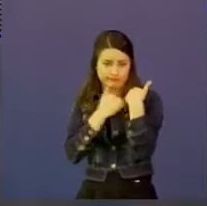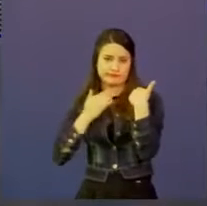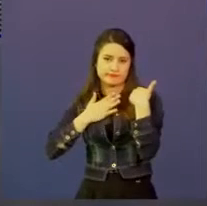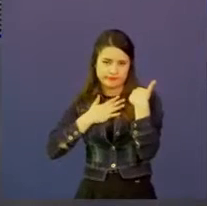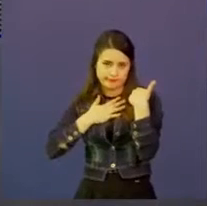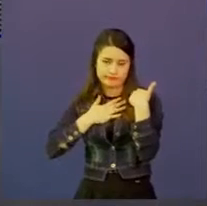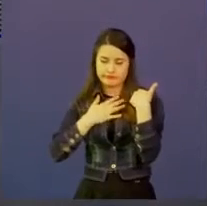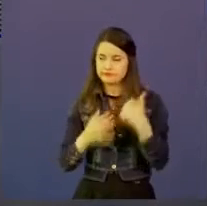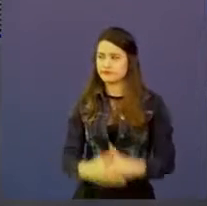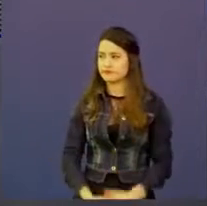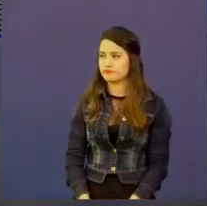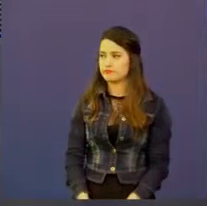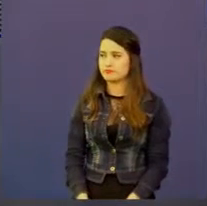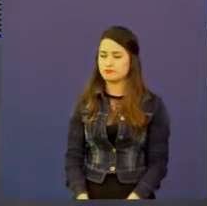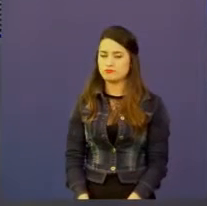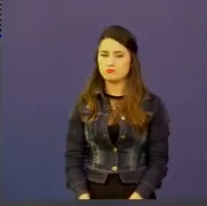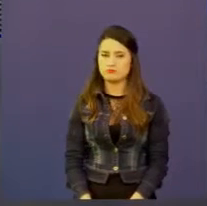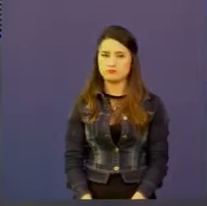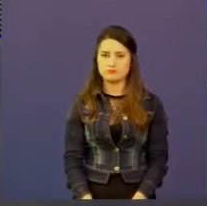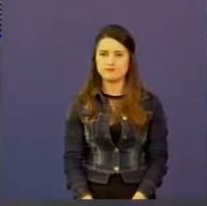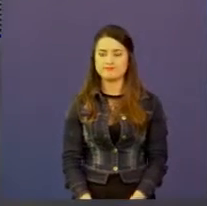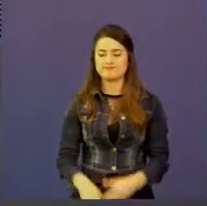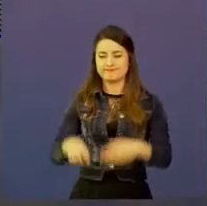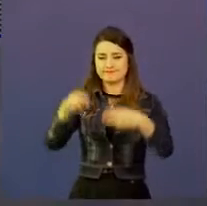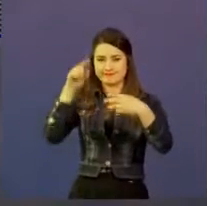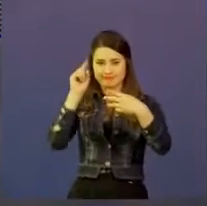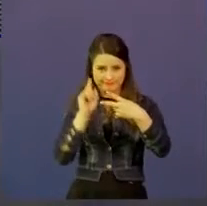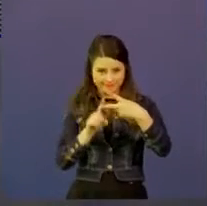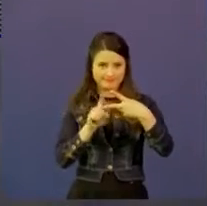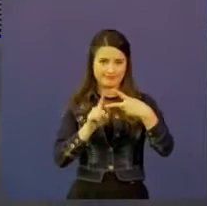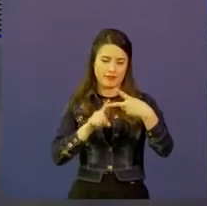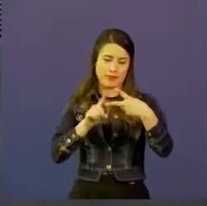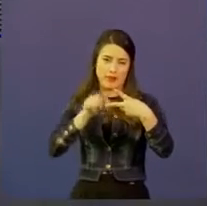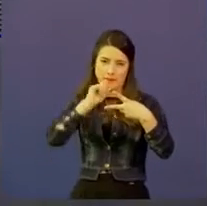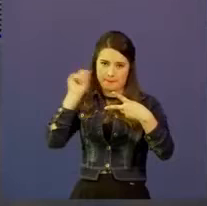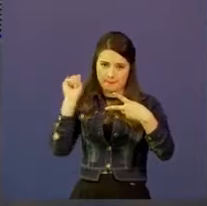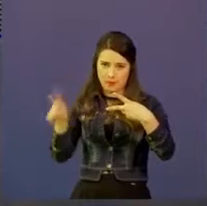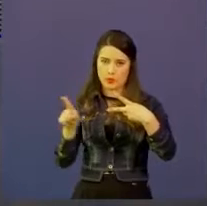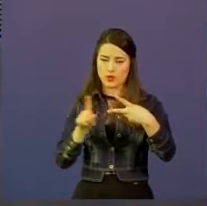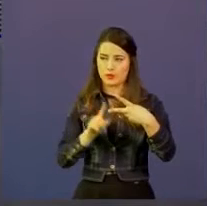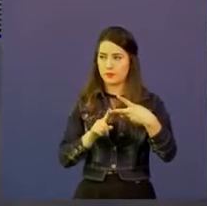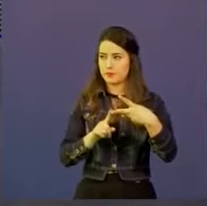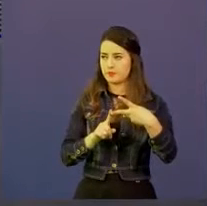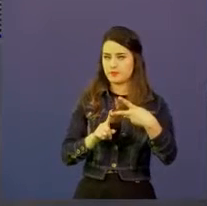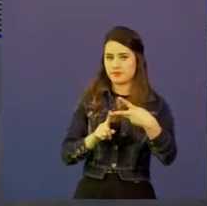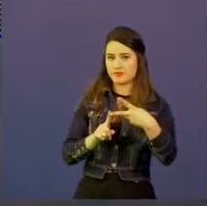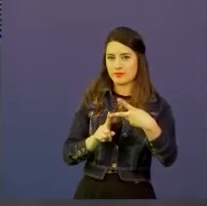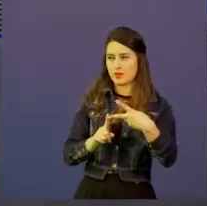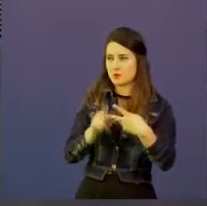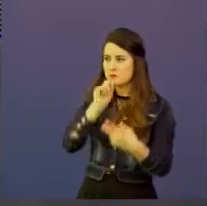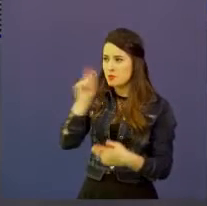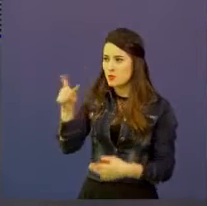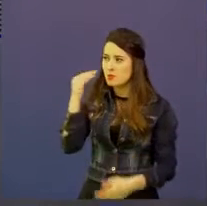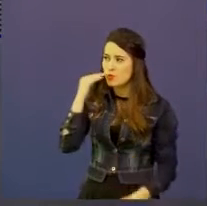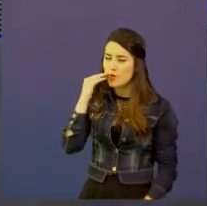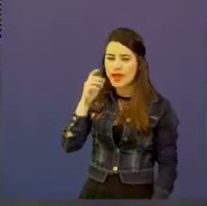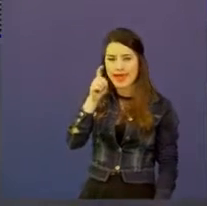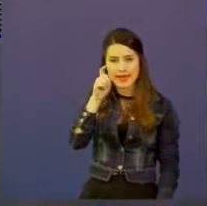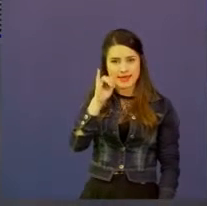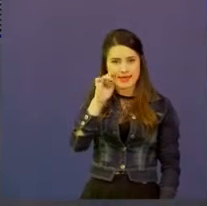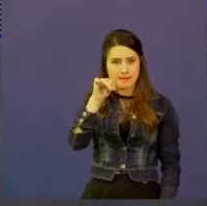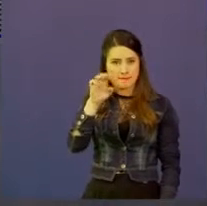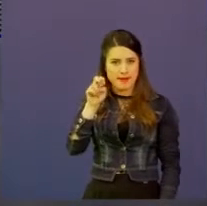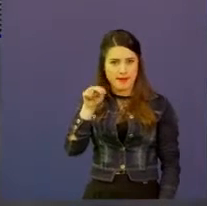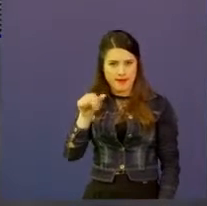acuerdo. Y ya para pasar a la segunda pregunta, que a mí me parece muy interesante que María Jimena nos cuente, esto es